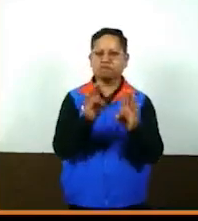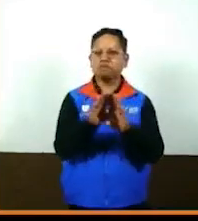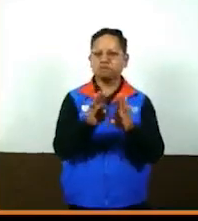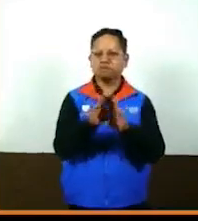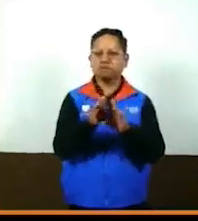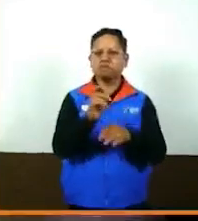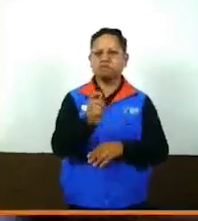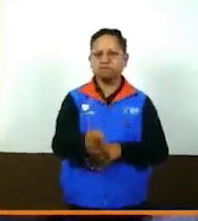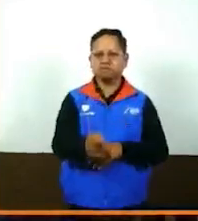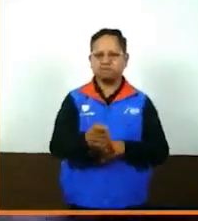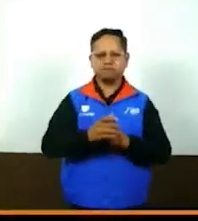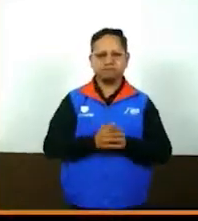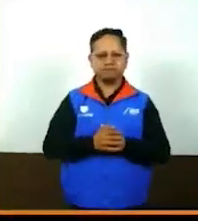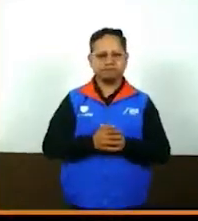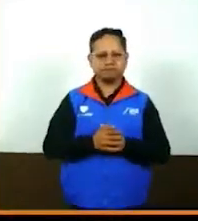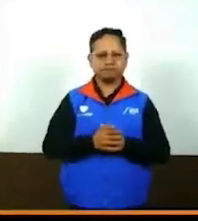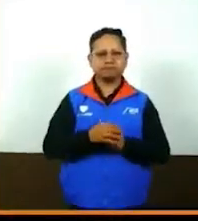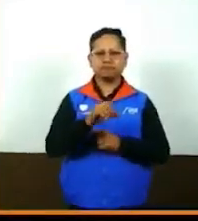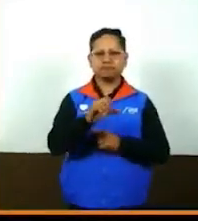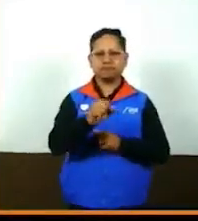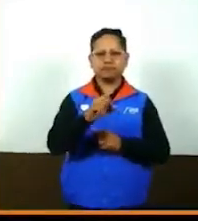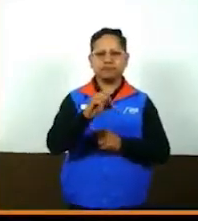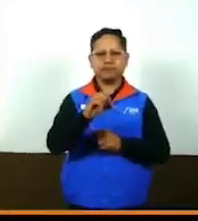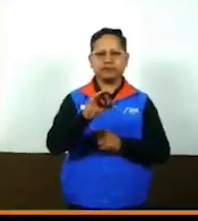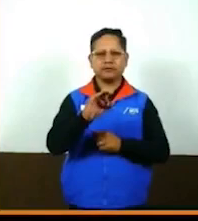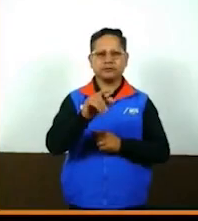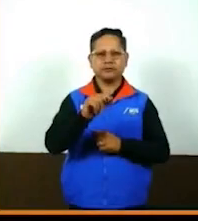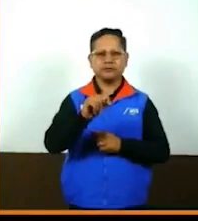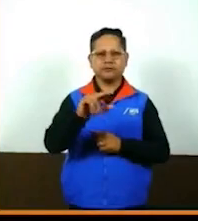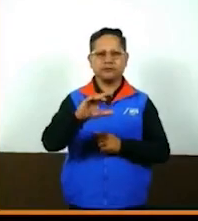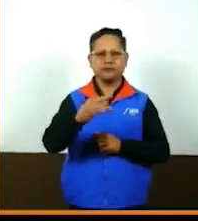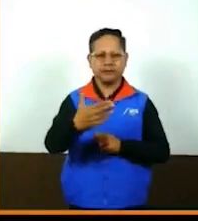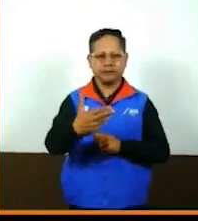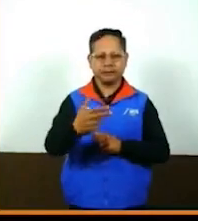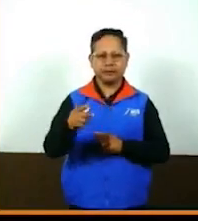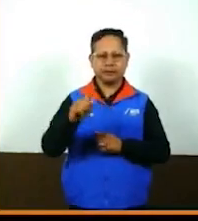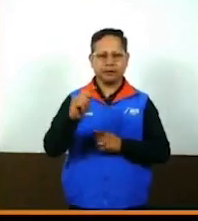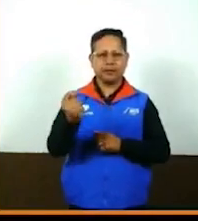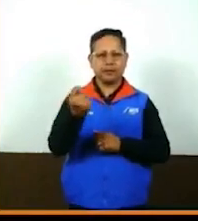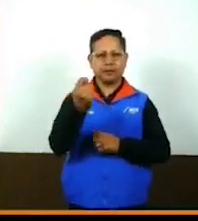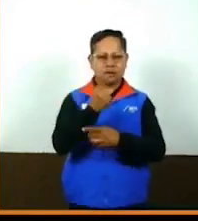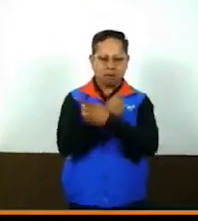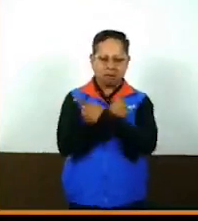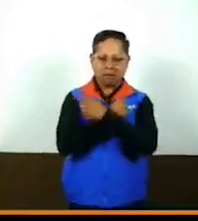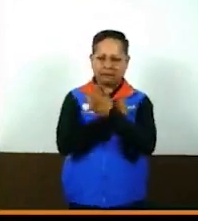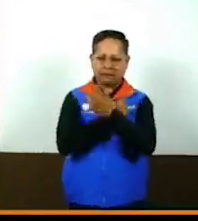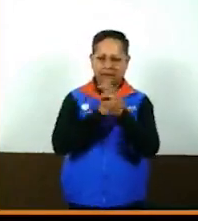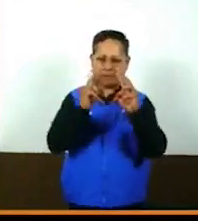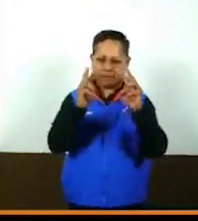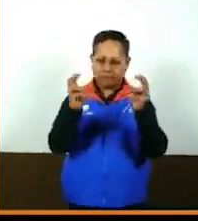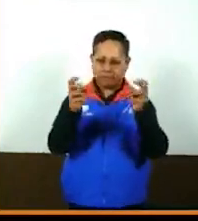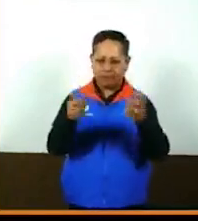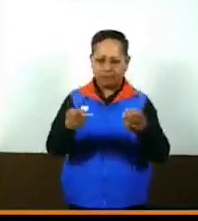De cómo ha abordado Softec los desafíos éticos a través de la tecnología. Sé que es un tema enorme,